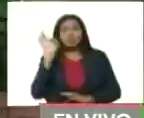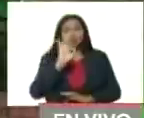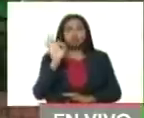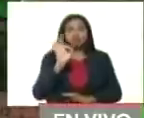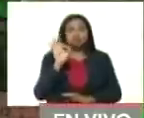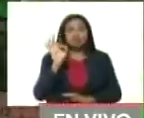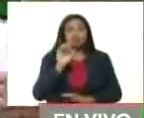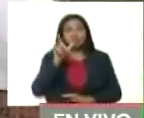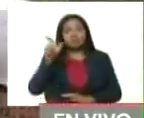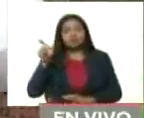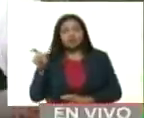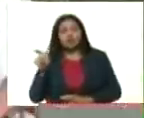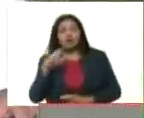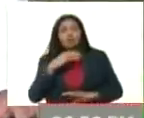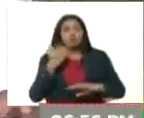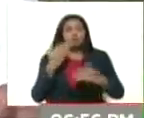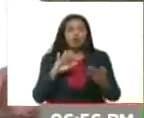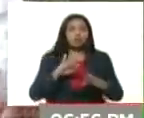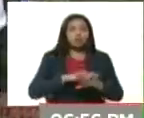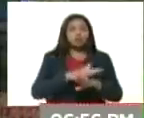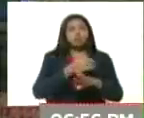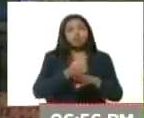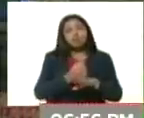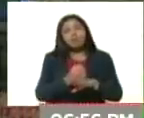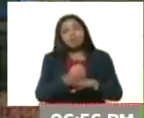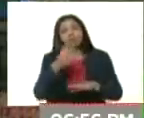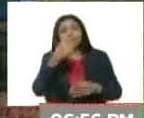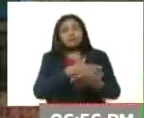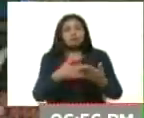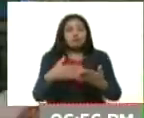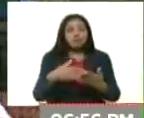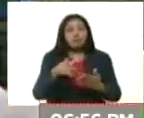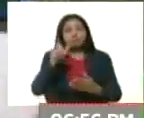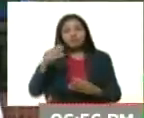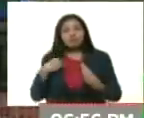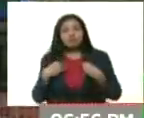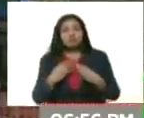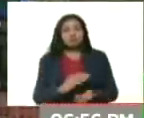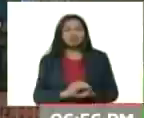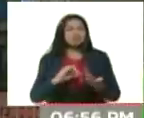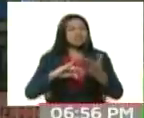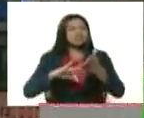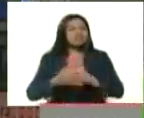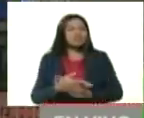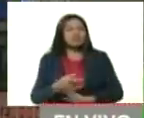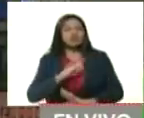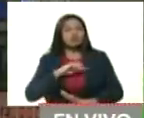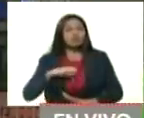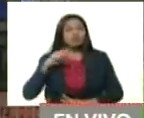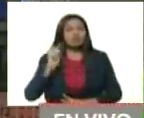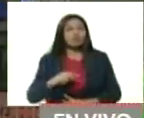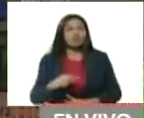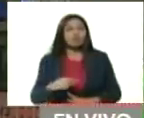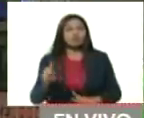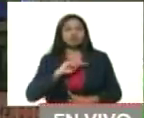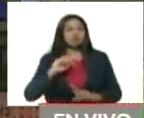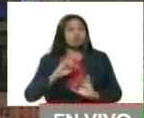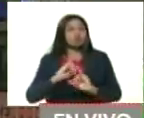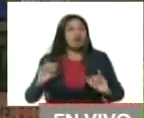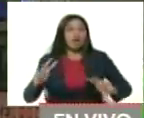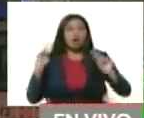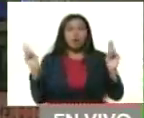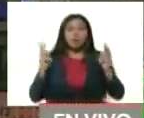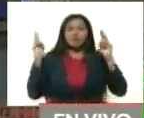0,4% personas fallecidas por millón de habitantes. No quiere decir que debamos cantar